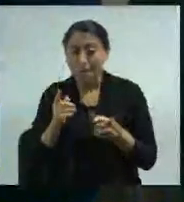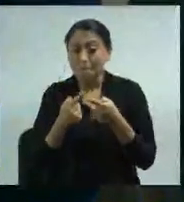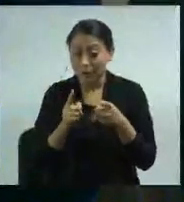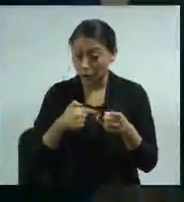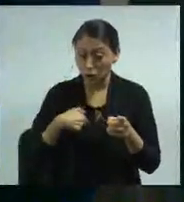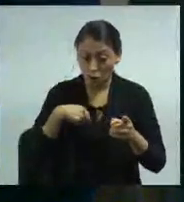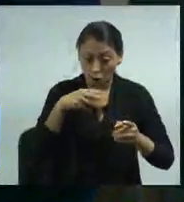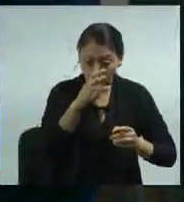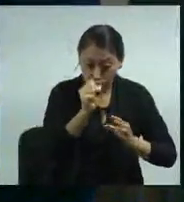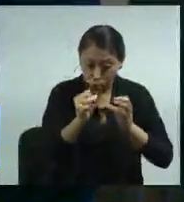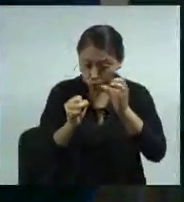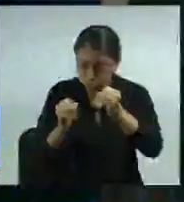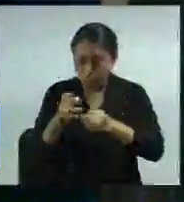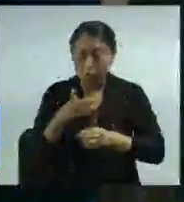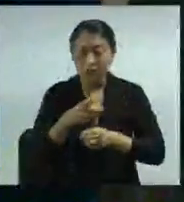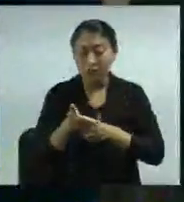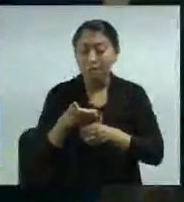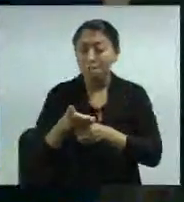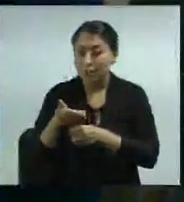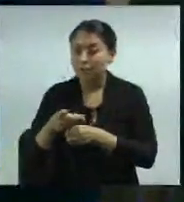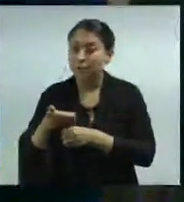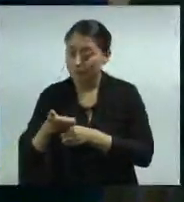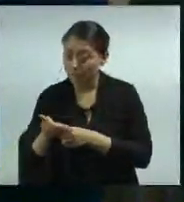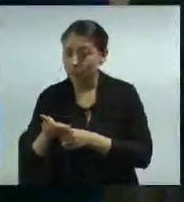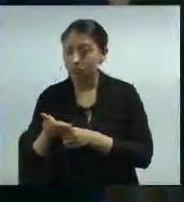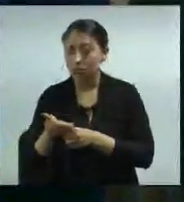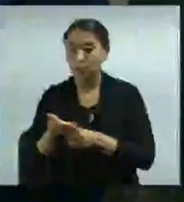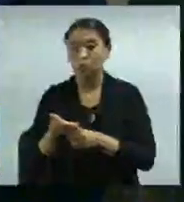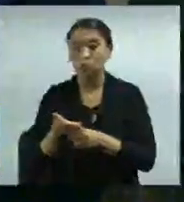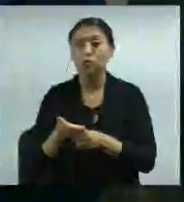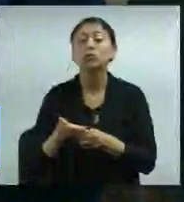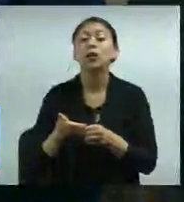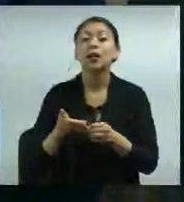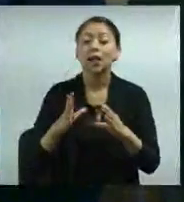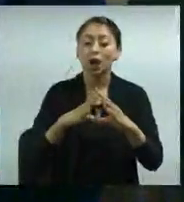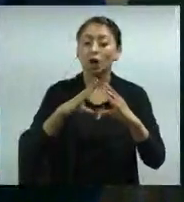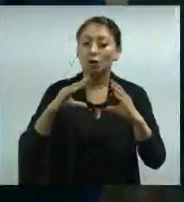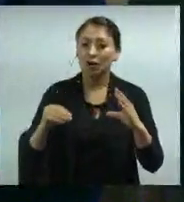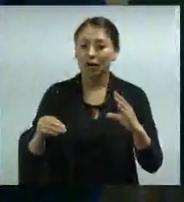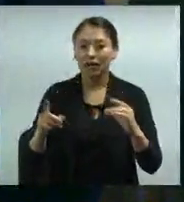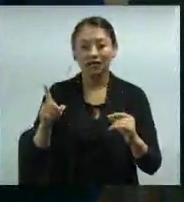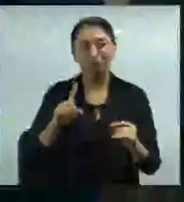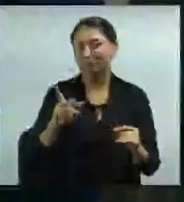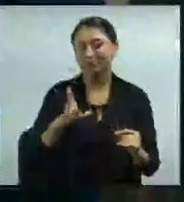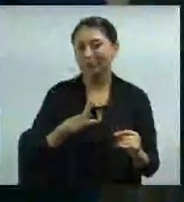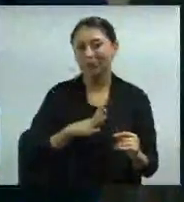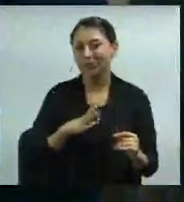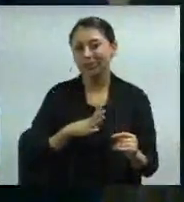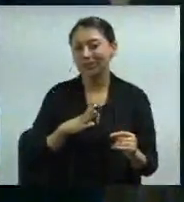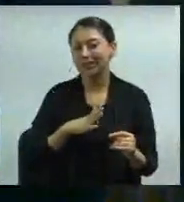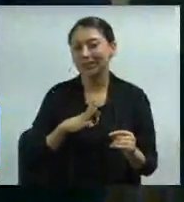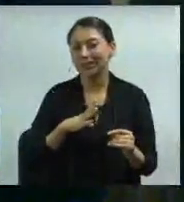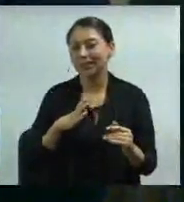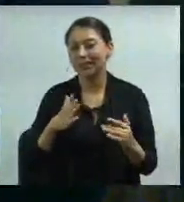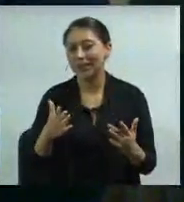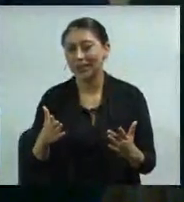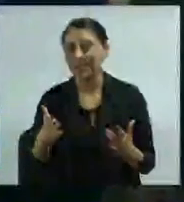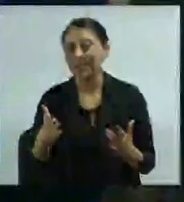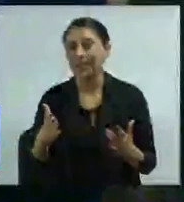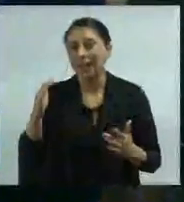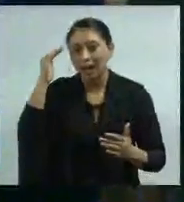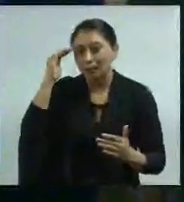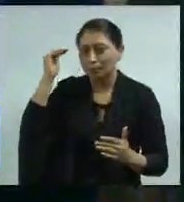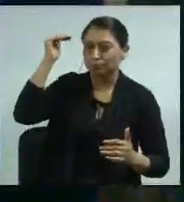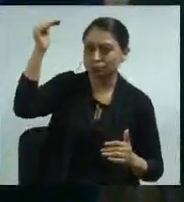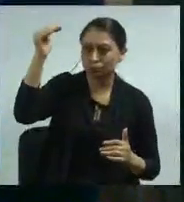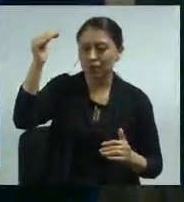lo que yo he visto en los departamentos es que Conred no tiene la capacidad, ni el ejército,